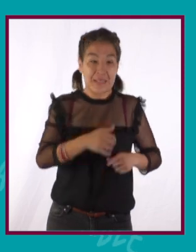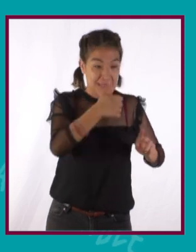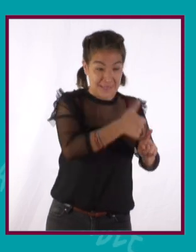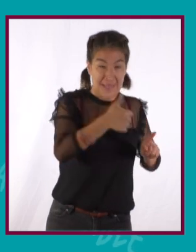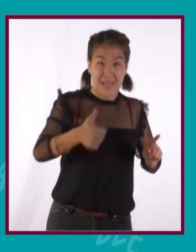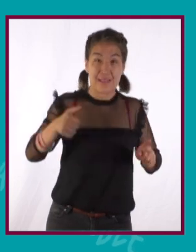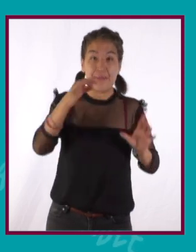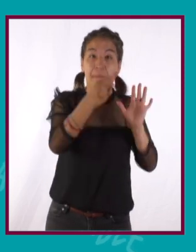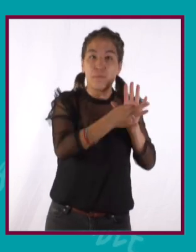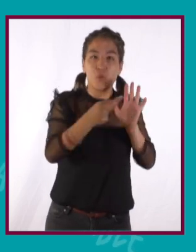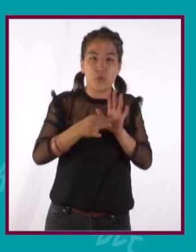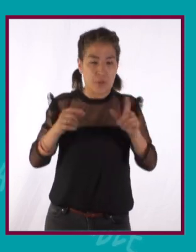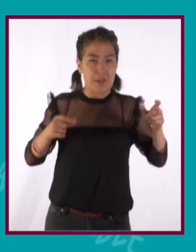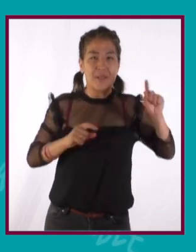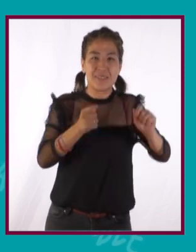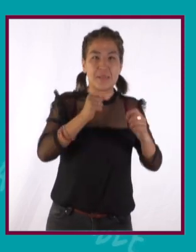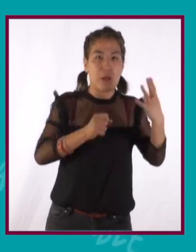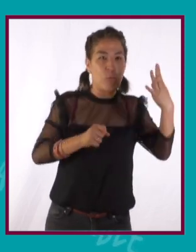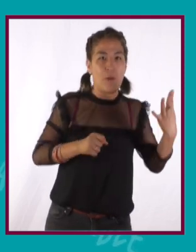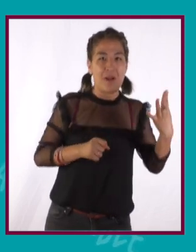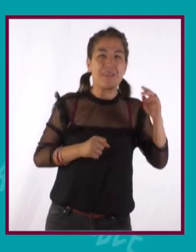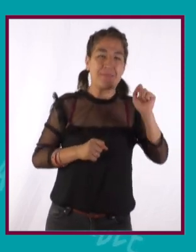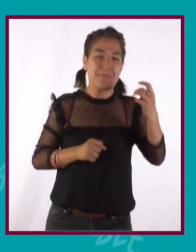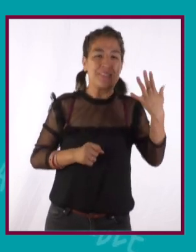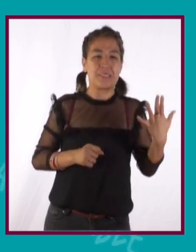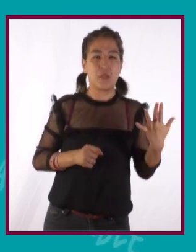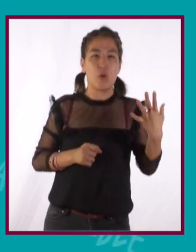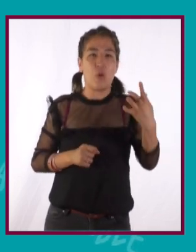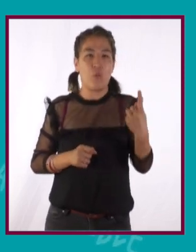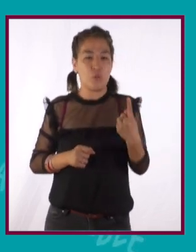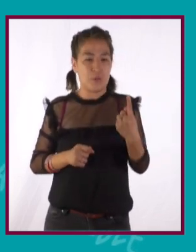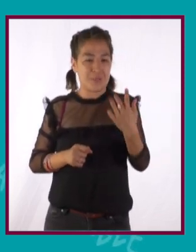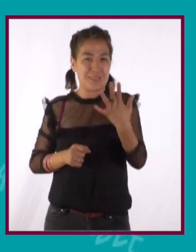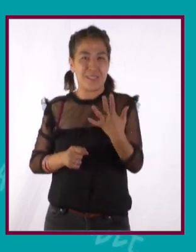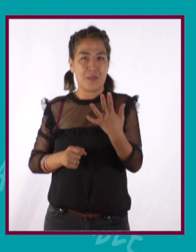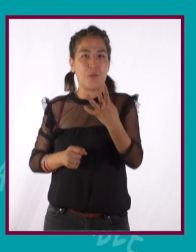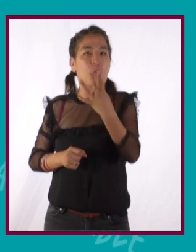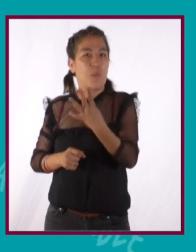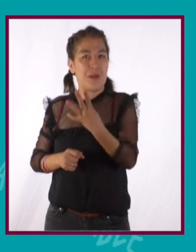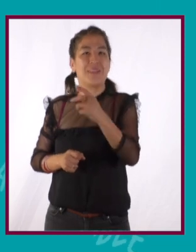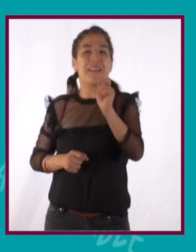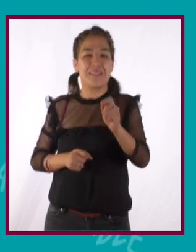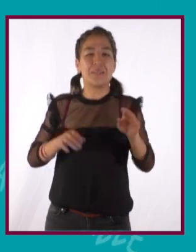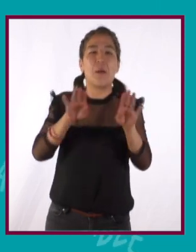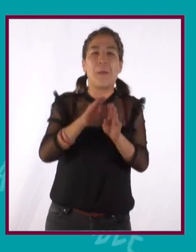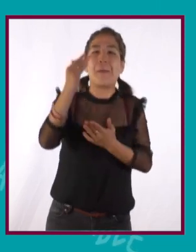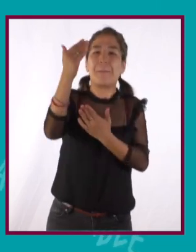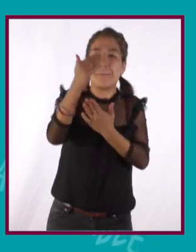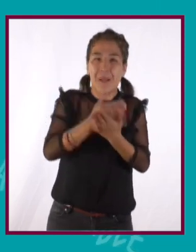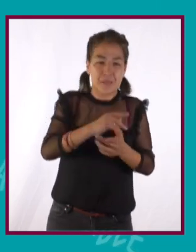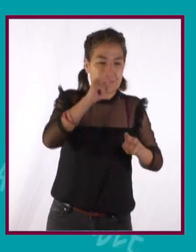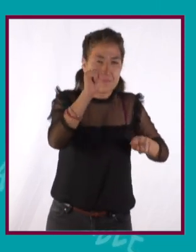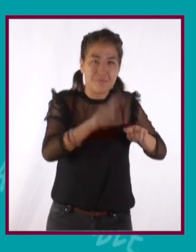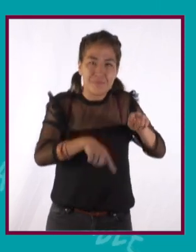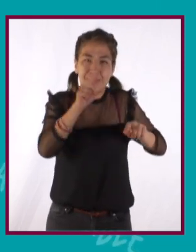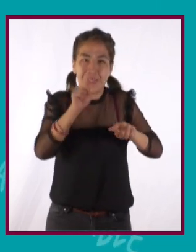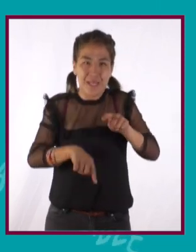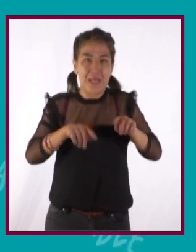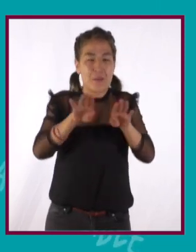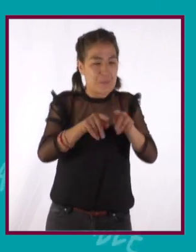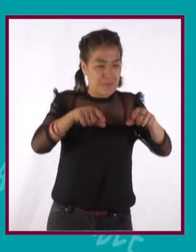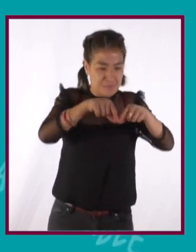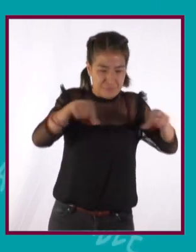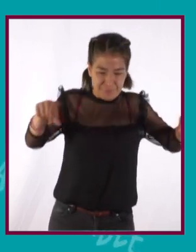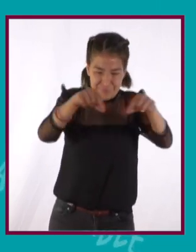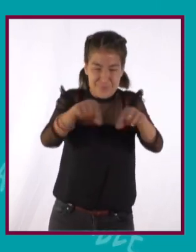que en cada nodo hay una ficha menos. Esto es porque cada nodo representa las 4 opciones que se obtienen de quitar piezas en